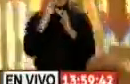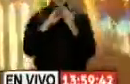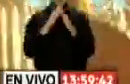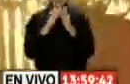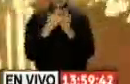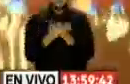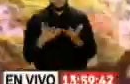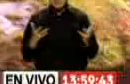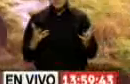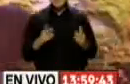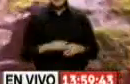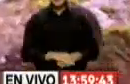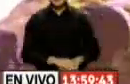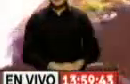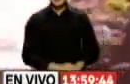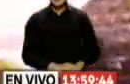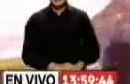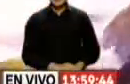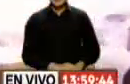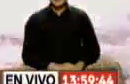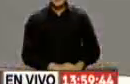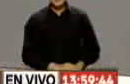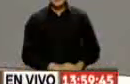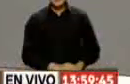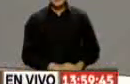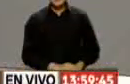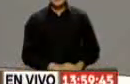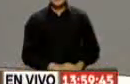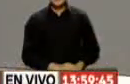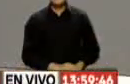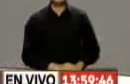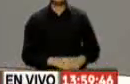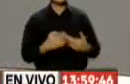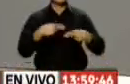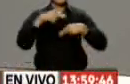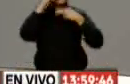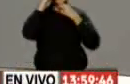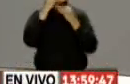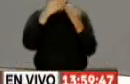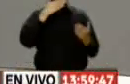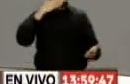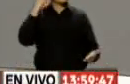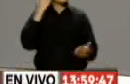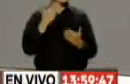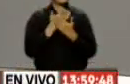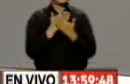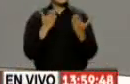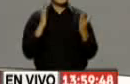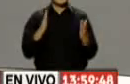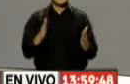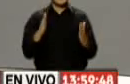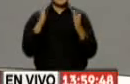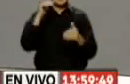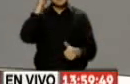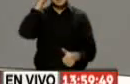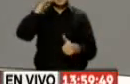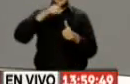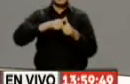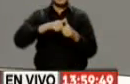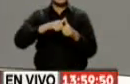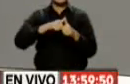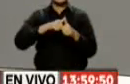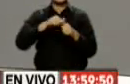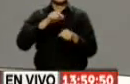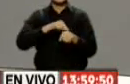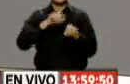comunitario. César Tacuri Vintimilla, Telediario. Finalizamos Telediario. Muchas gracias a todos por acompañarnos. Recuerden el microinformativo